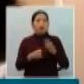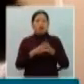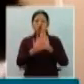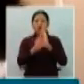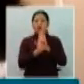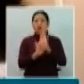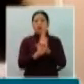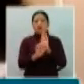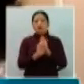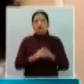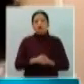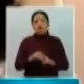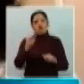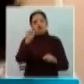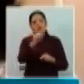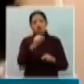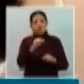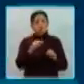ejemplo,